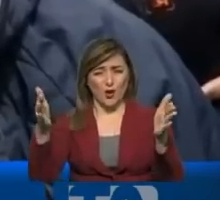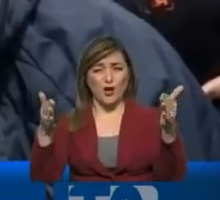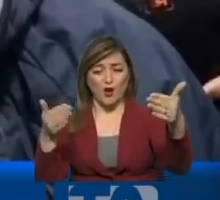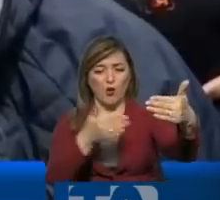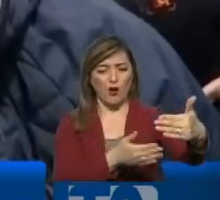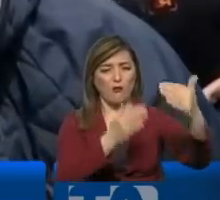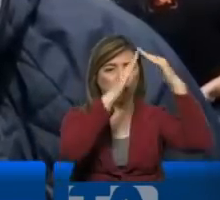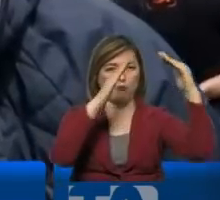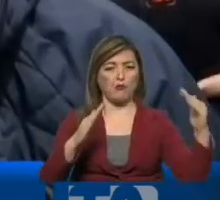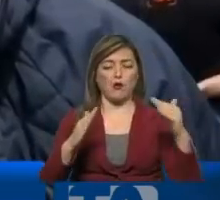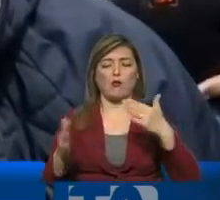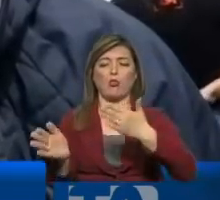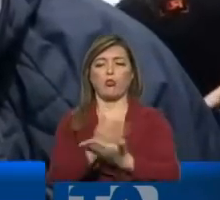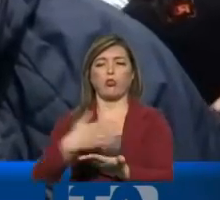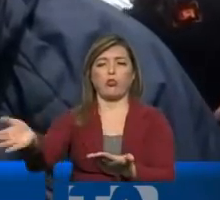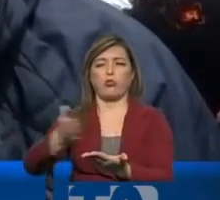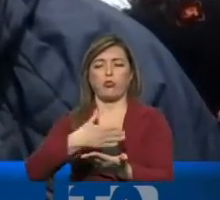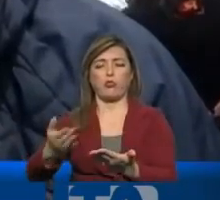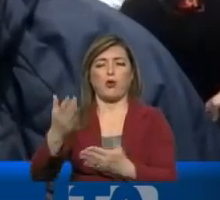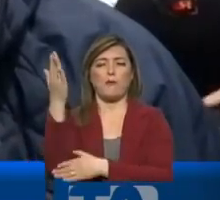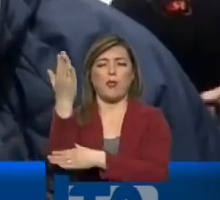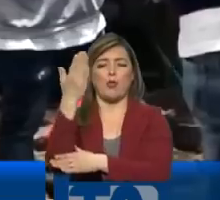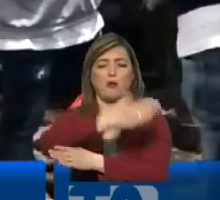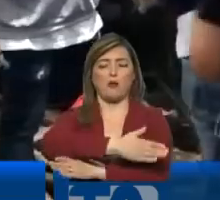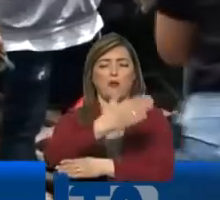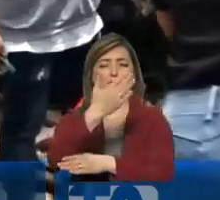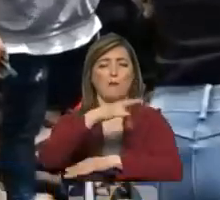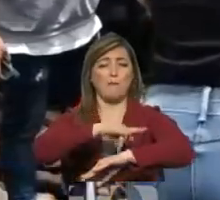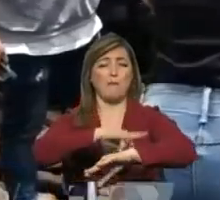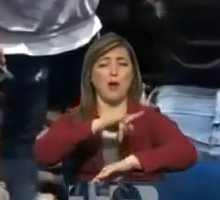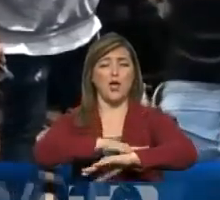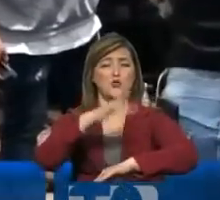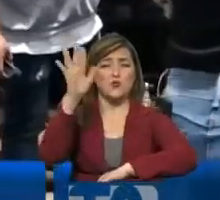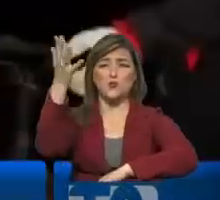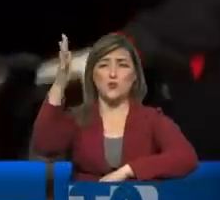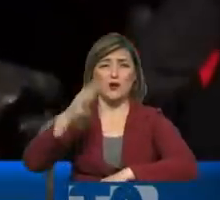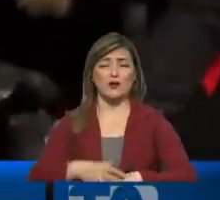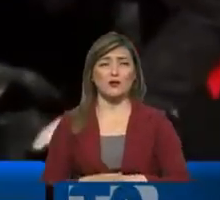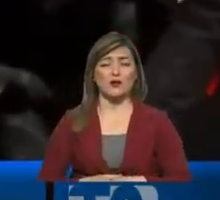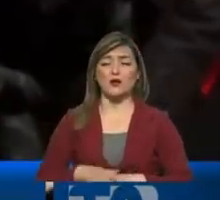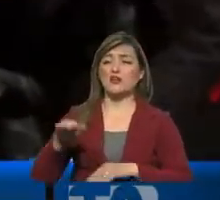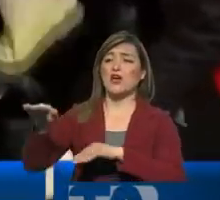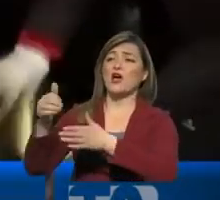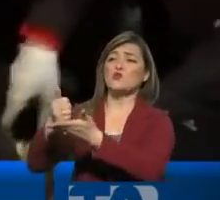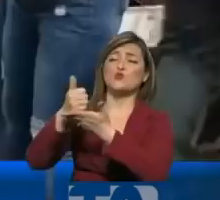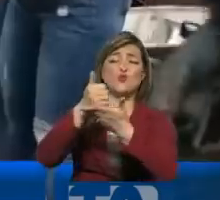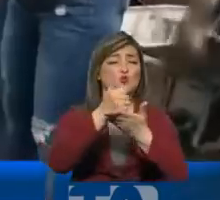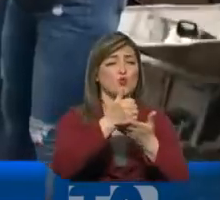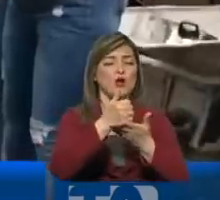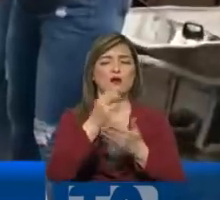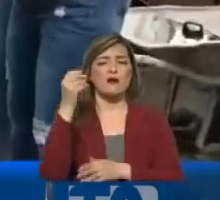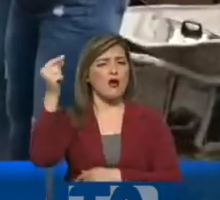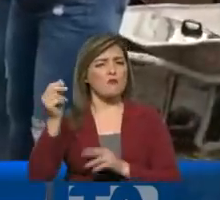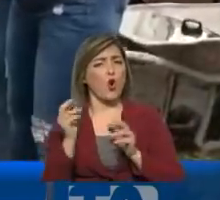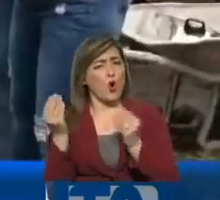aquí mismo cocinan con leña y no tienen ni siquiera baño para hacer sus necesidades. La respuesta fue inmediata, principalmente de los jóvenes que